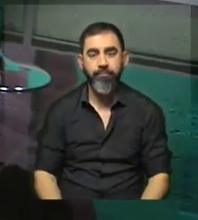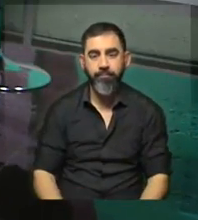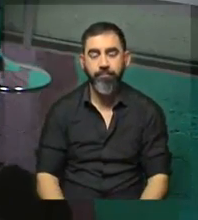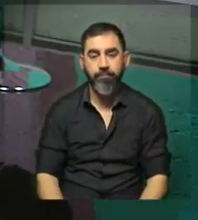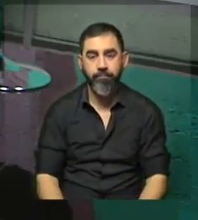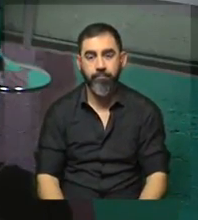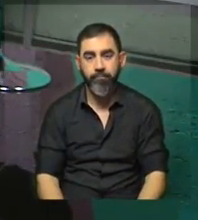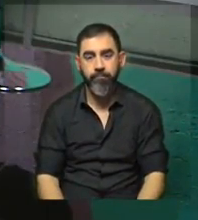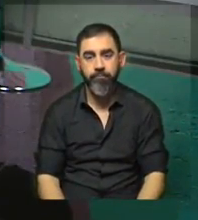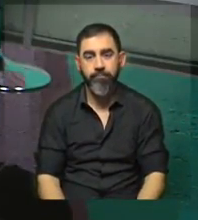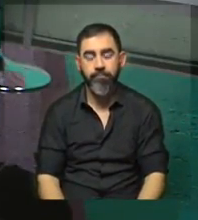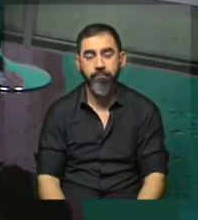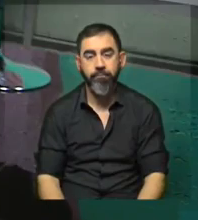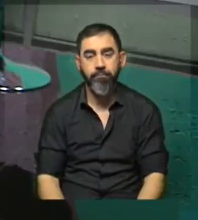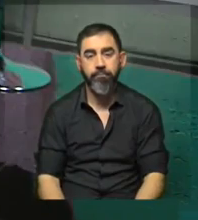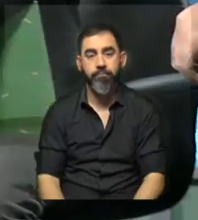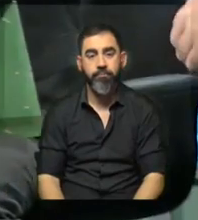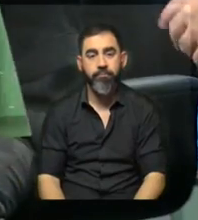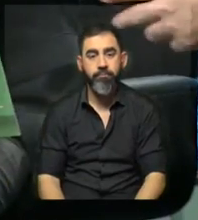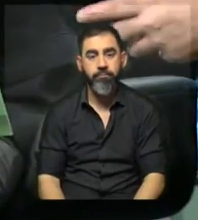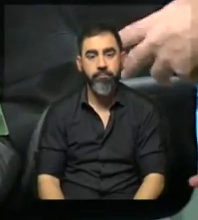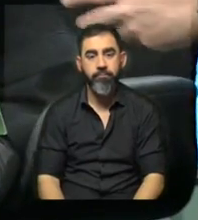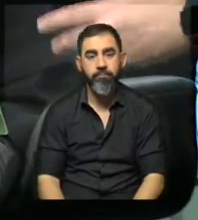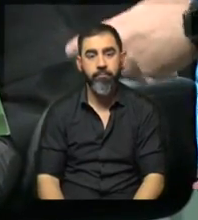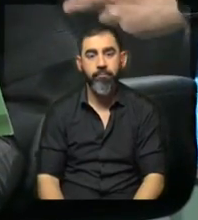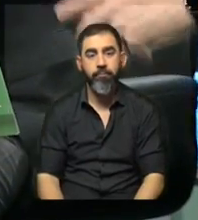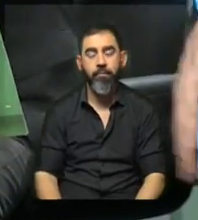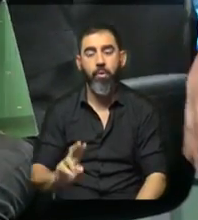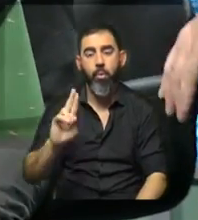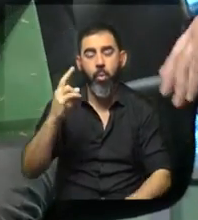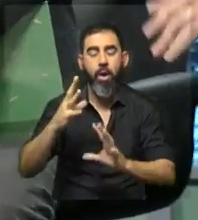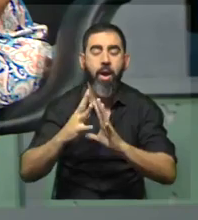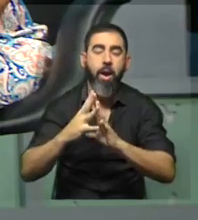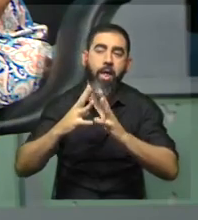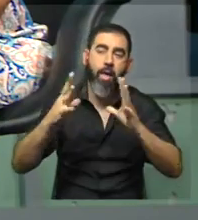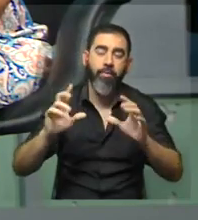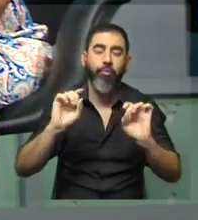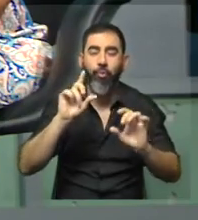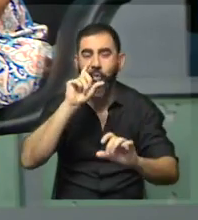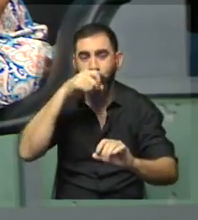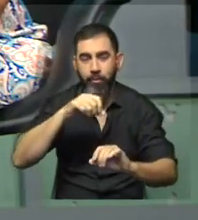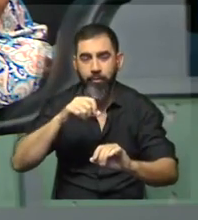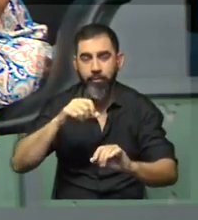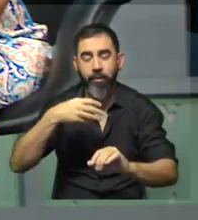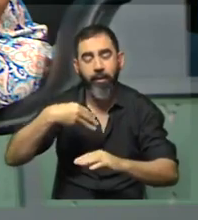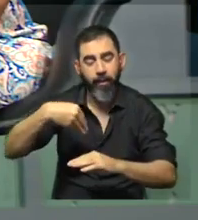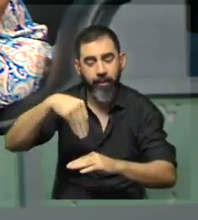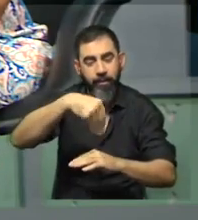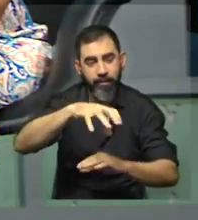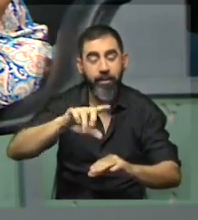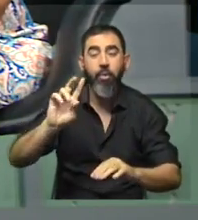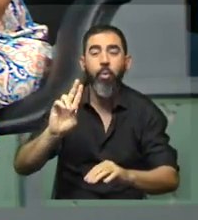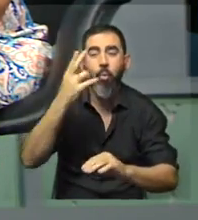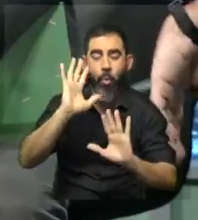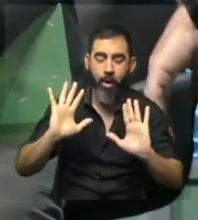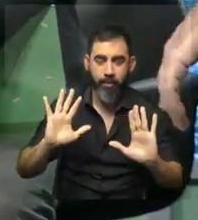toma, no sé, mira, manejate, esto es uruguayo. Montevideo no es. Uruguay es más grande, ¿no? Sí, está bien. Tengo que descentralizar. Está bien, está muy bien. Esto es Uruguay, ¿le